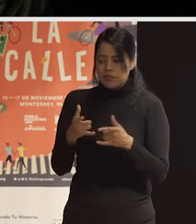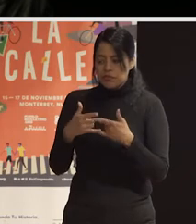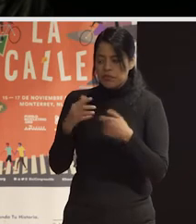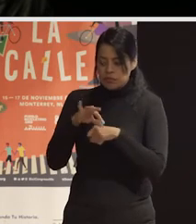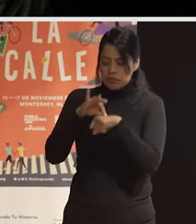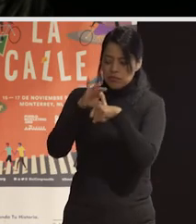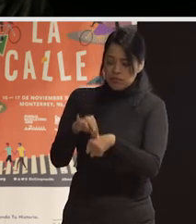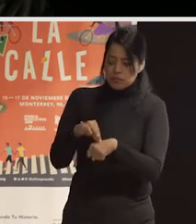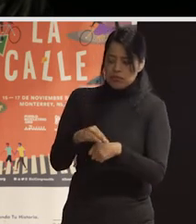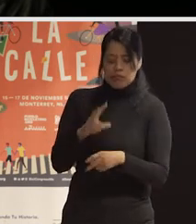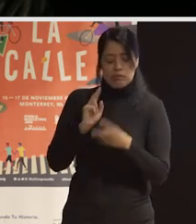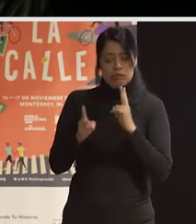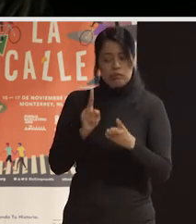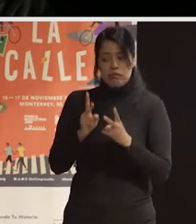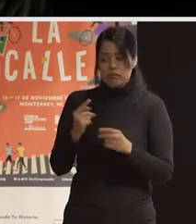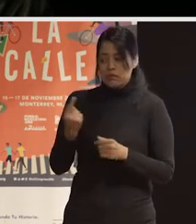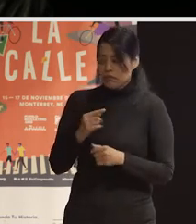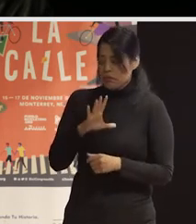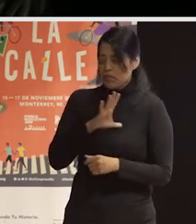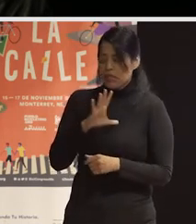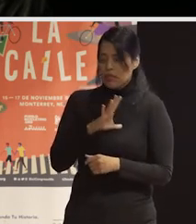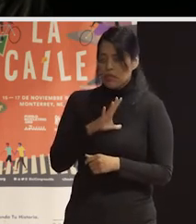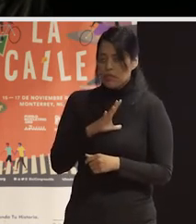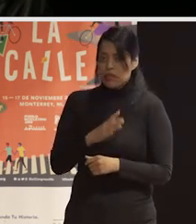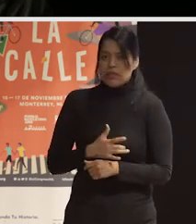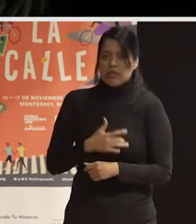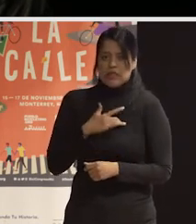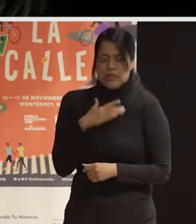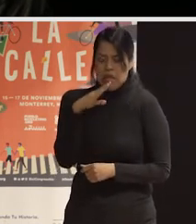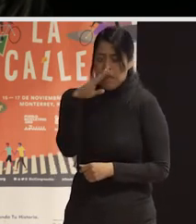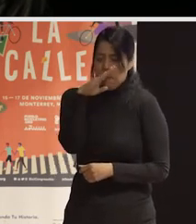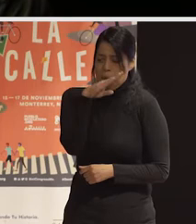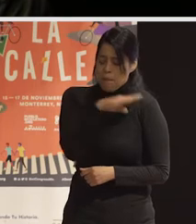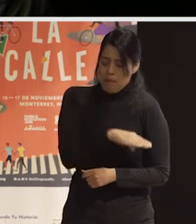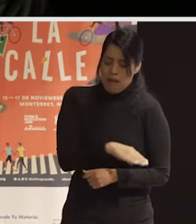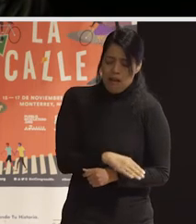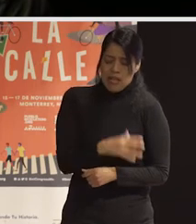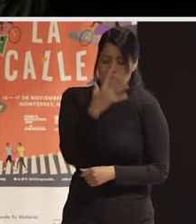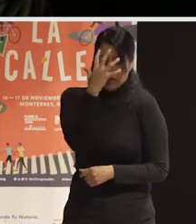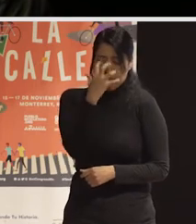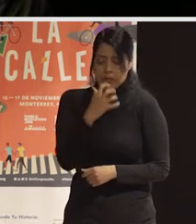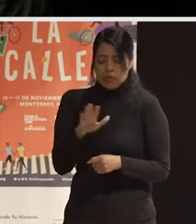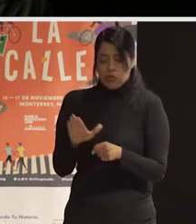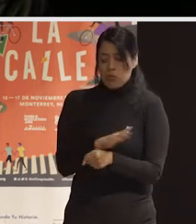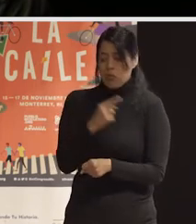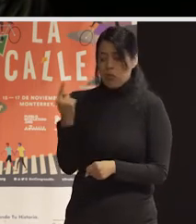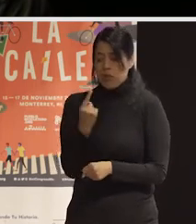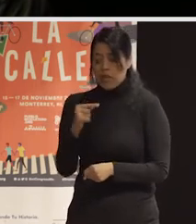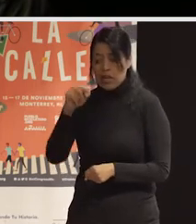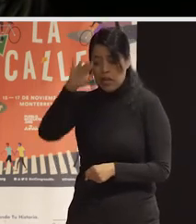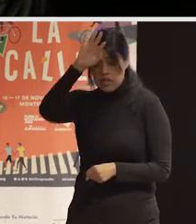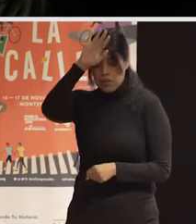relatos el que hayan que se sientan tan mal de porque aquí en monterrey son